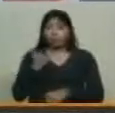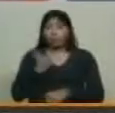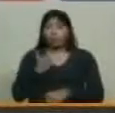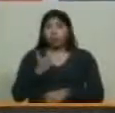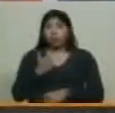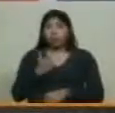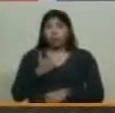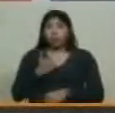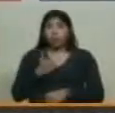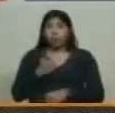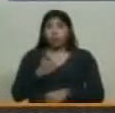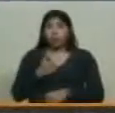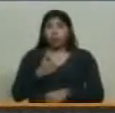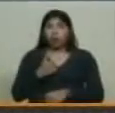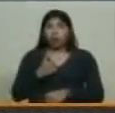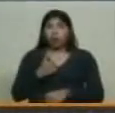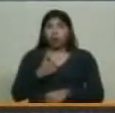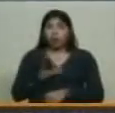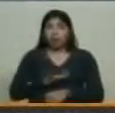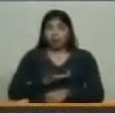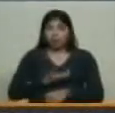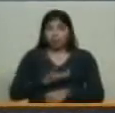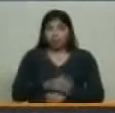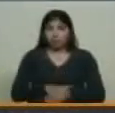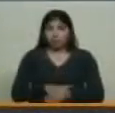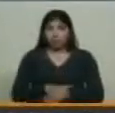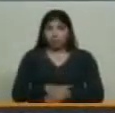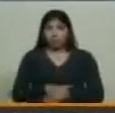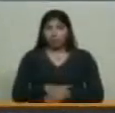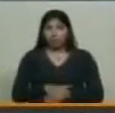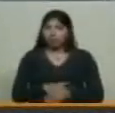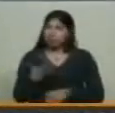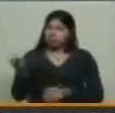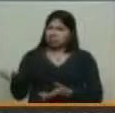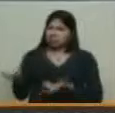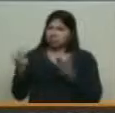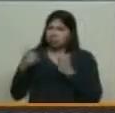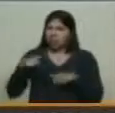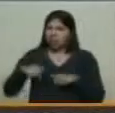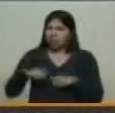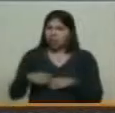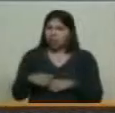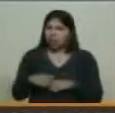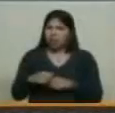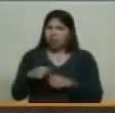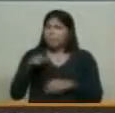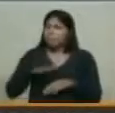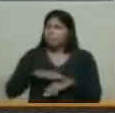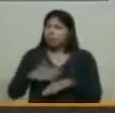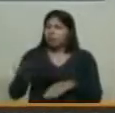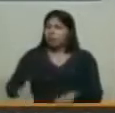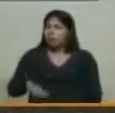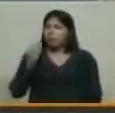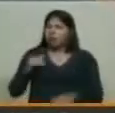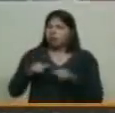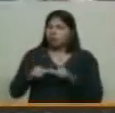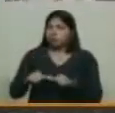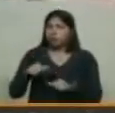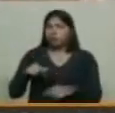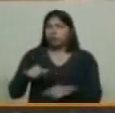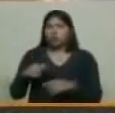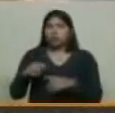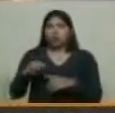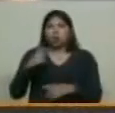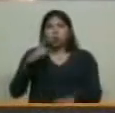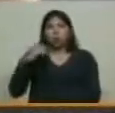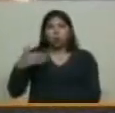máxima autoridad del municipio Ambrosio Plaza, Luis Figueroa, para que nos comente lo que es la importancia de mantener las tradiciones y el gentilicio de aquí del guarenero.